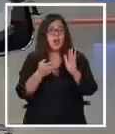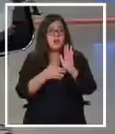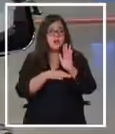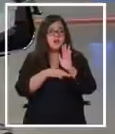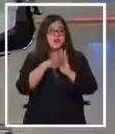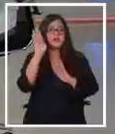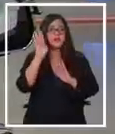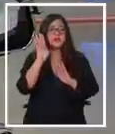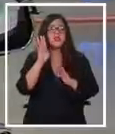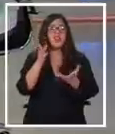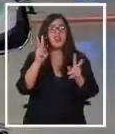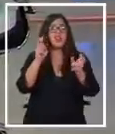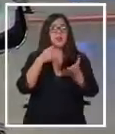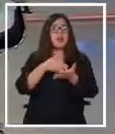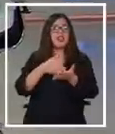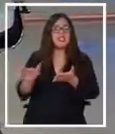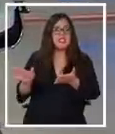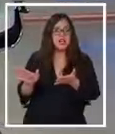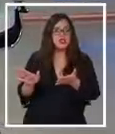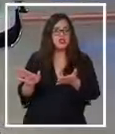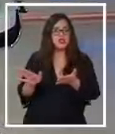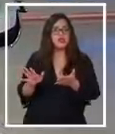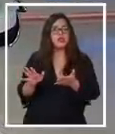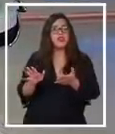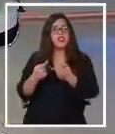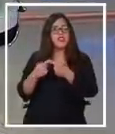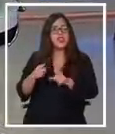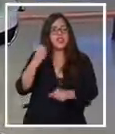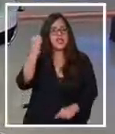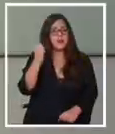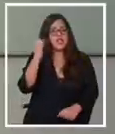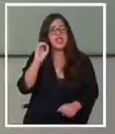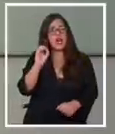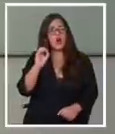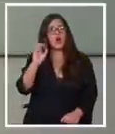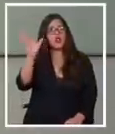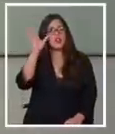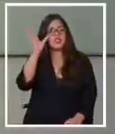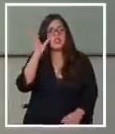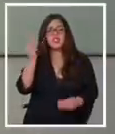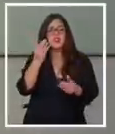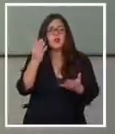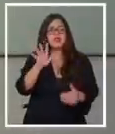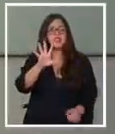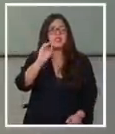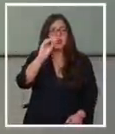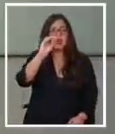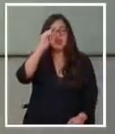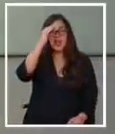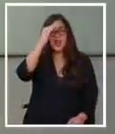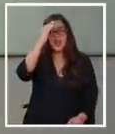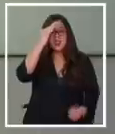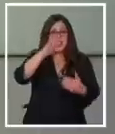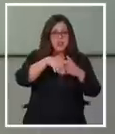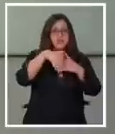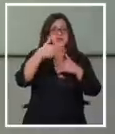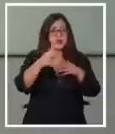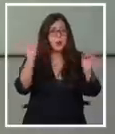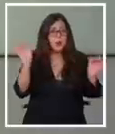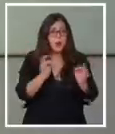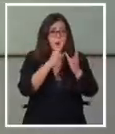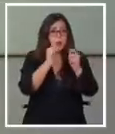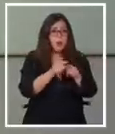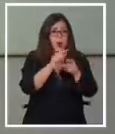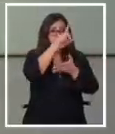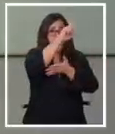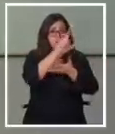o 37 el caso de la presidenta bachelet como de los próximos 50 días se puede revertir esa tendencia a la caída en la aprobación